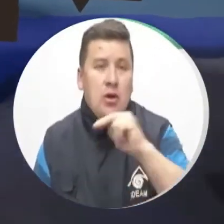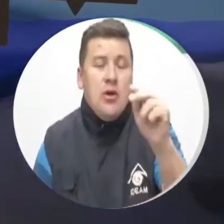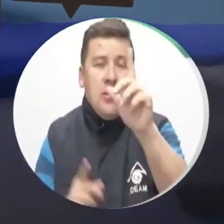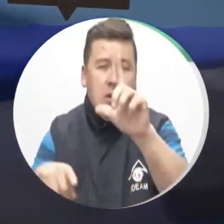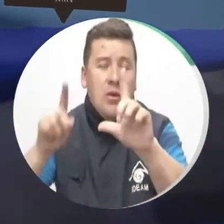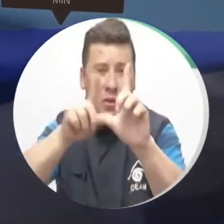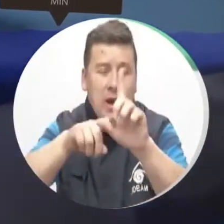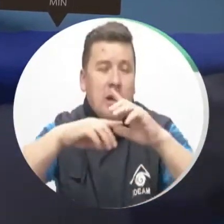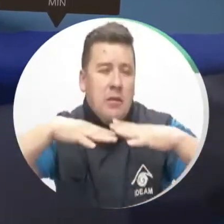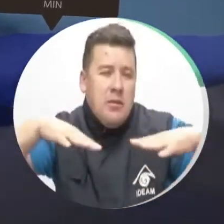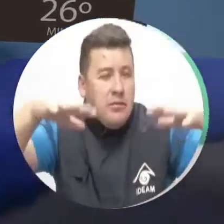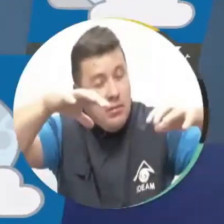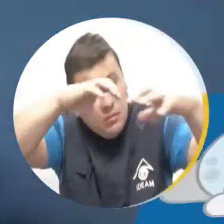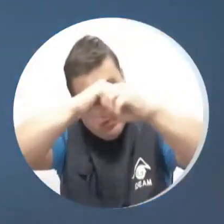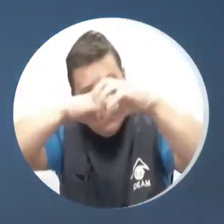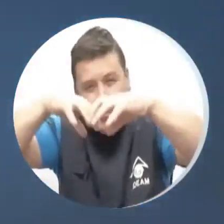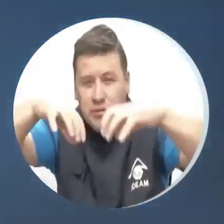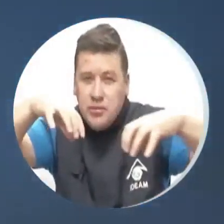costa.